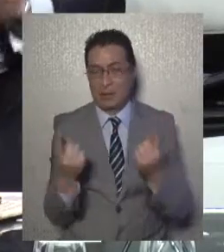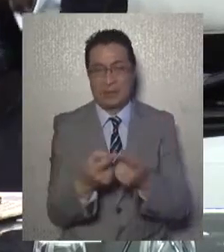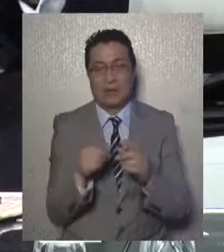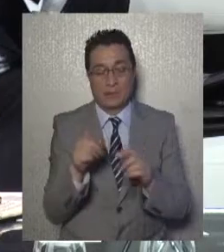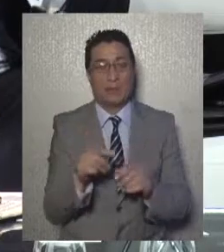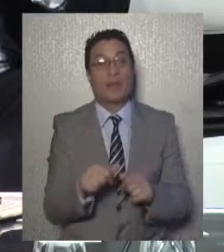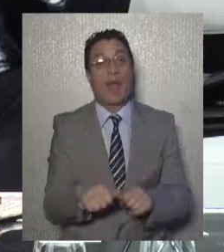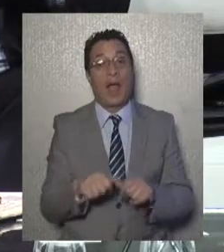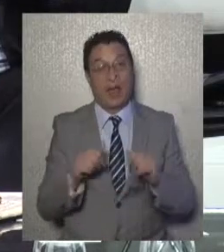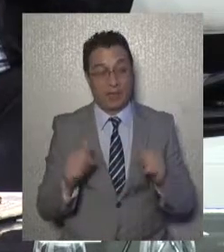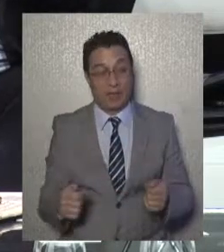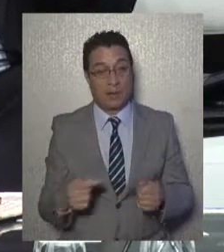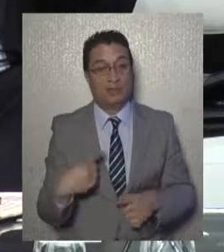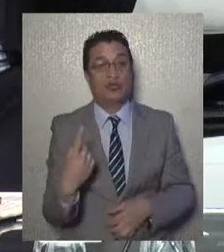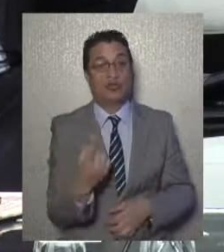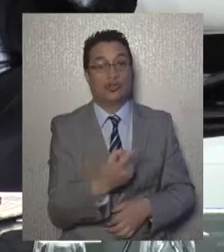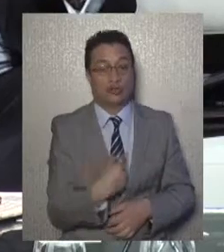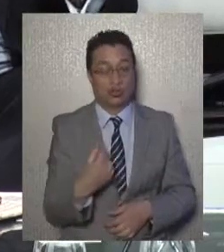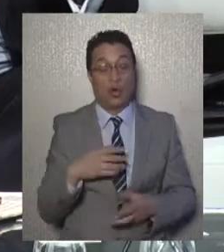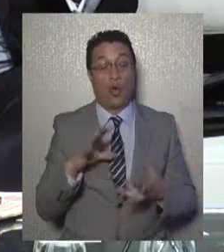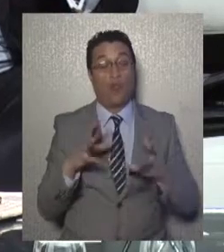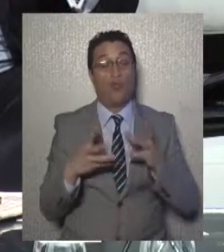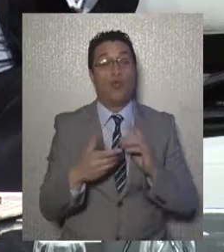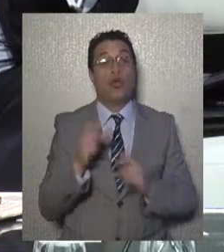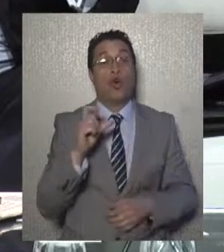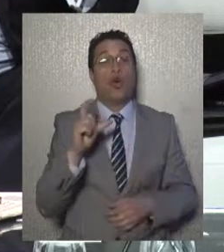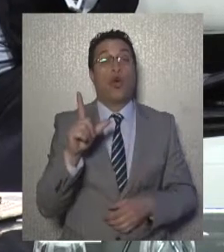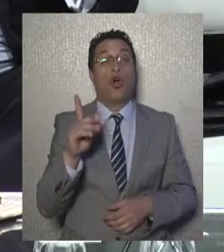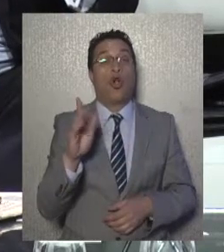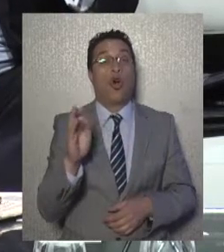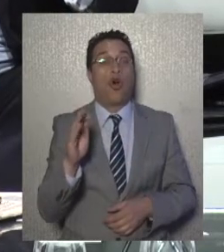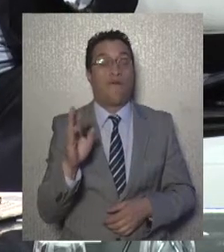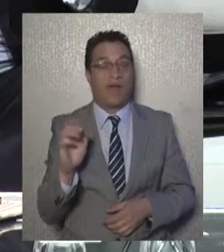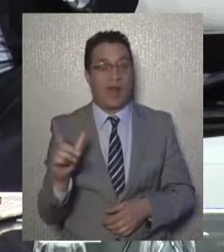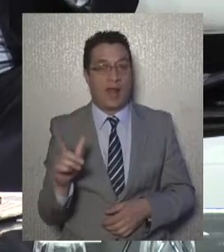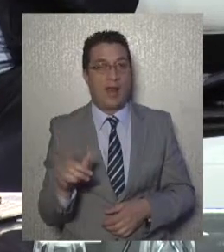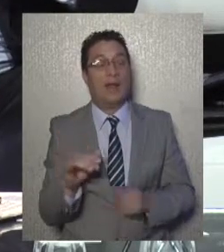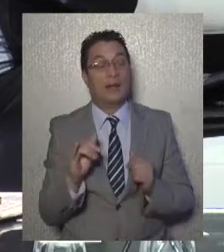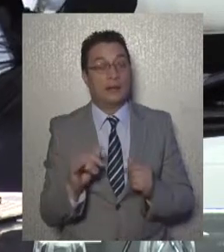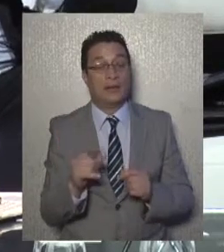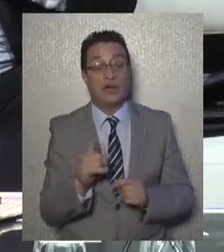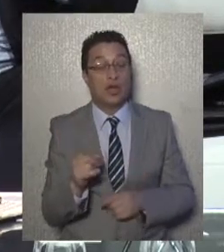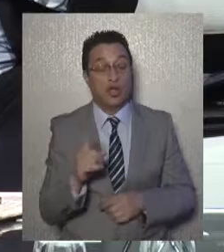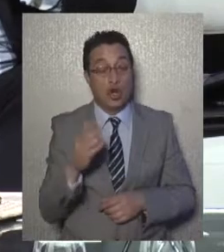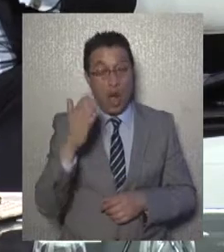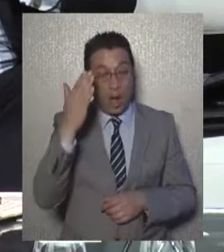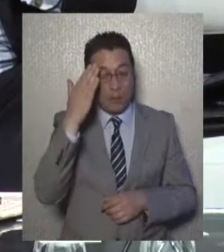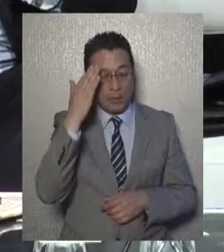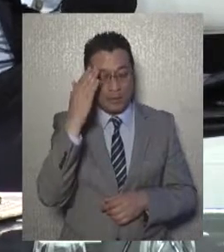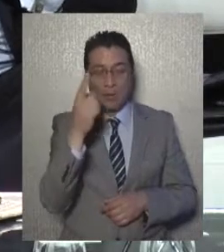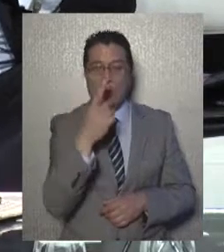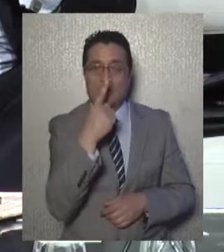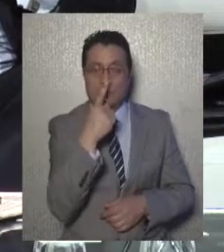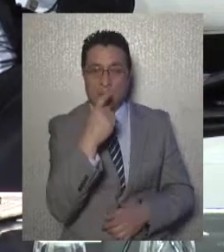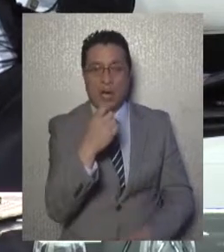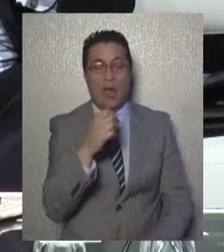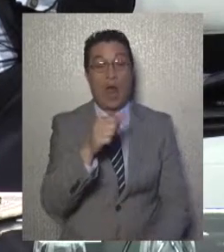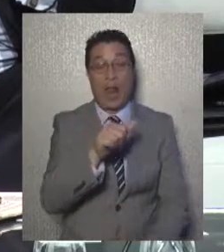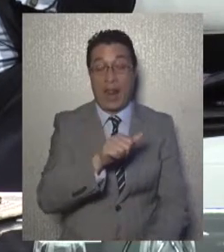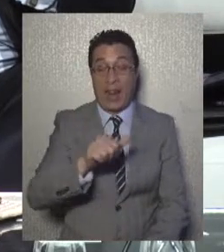además que nosotros estamos insertos en un mundo global y por lo tanto el no pensar seriamente en el largo